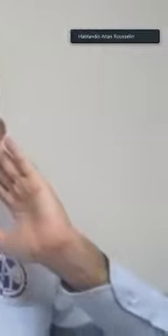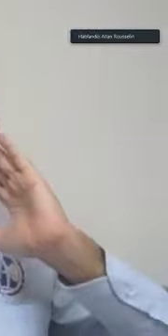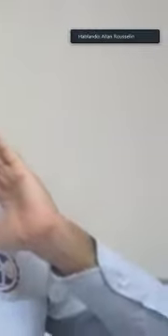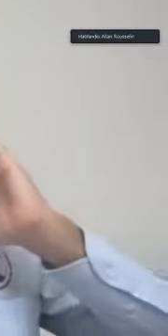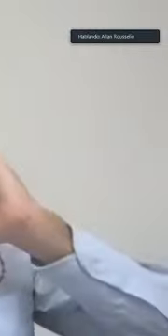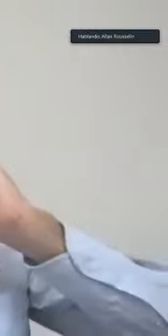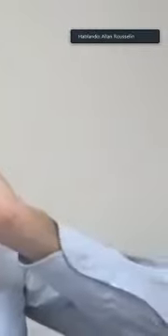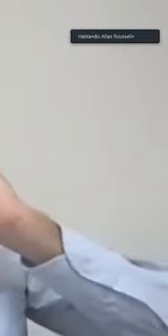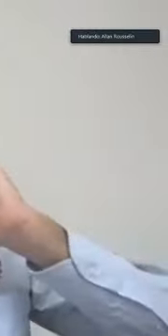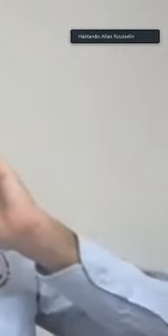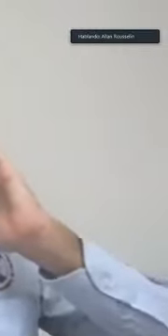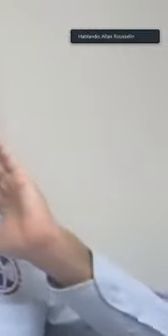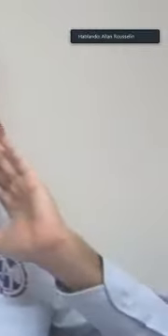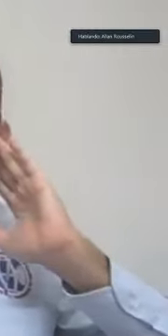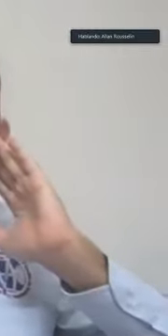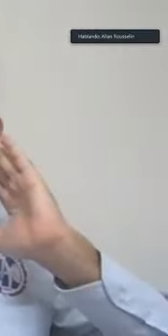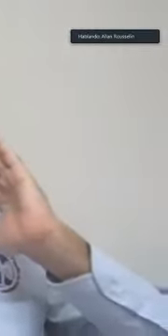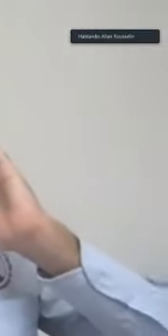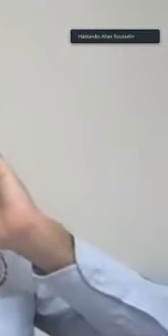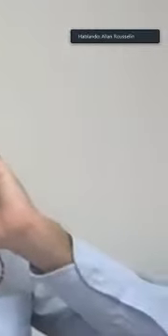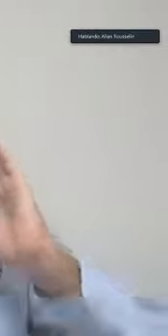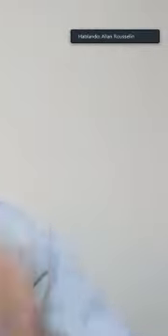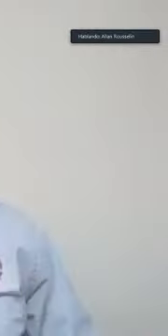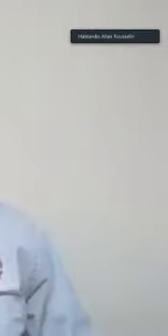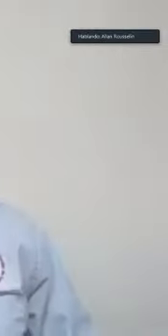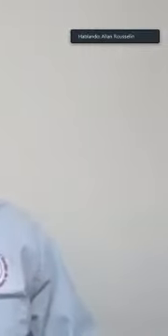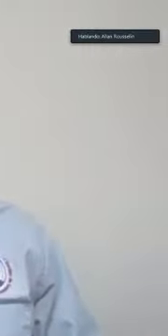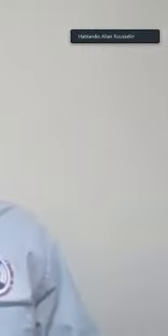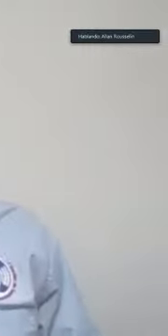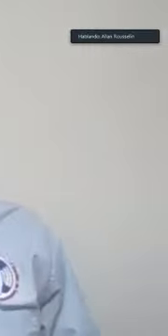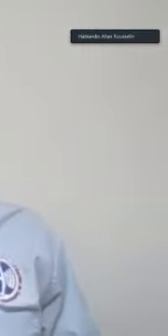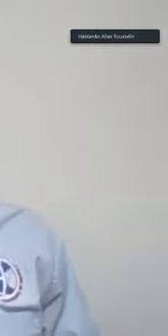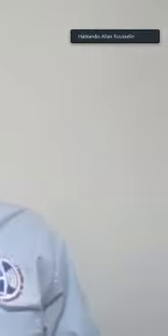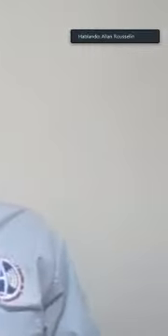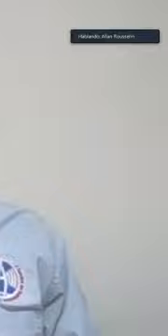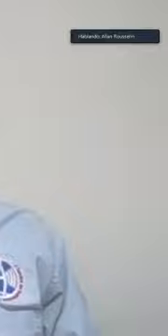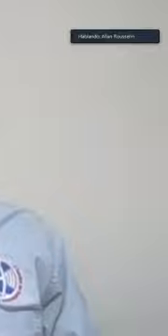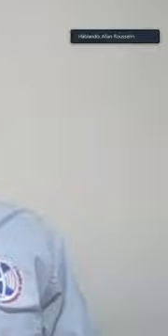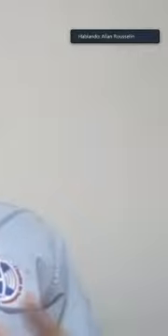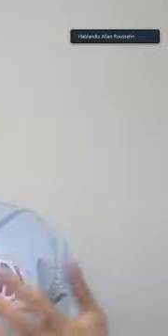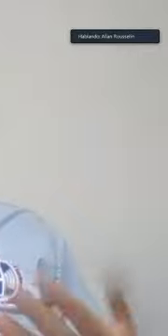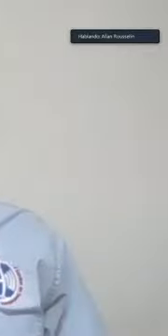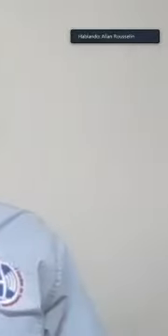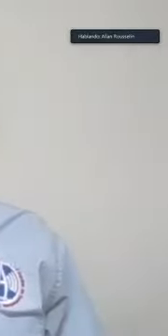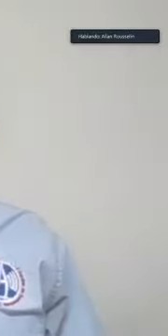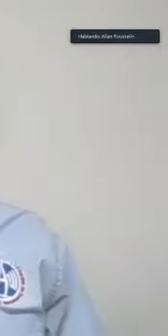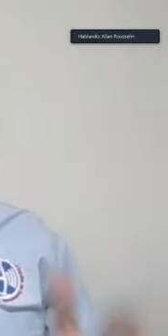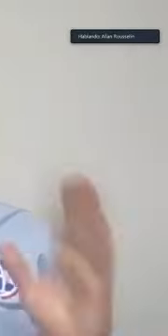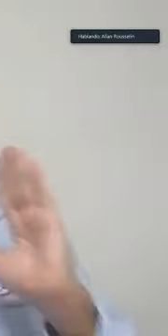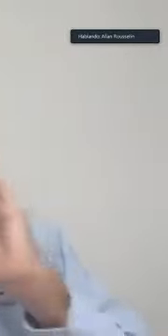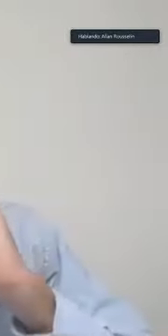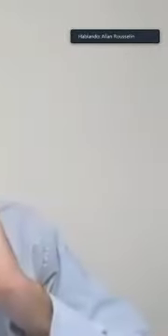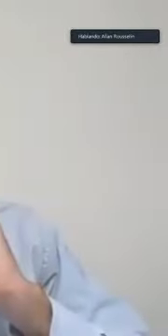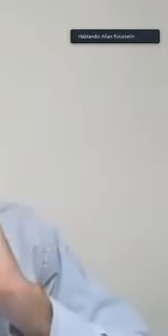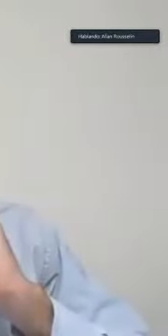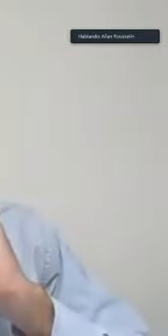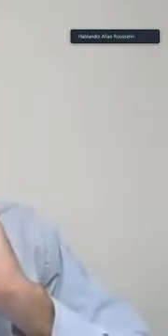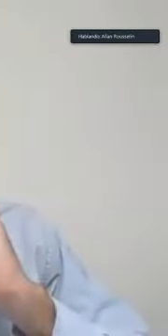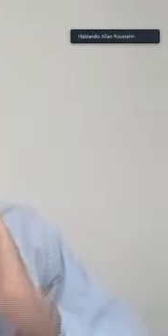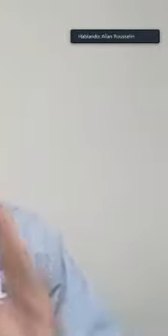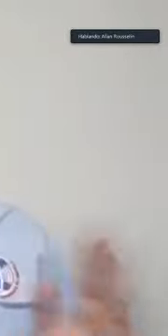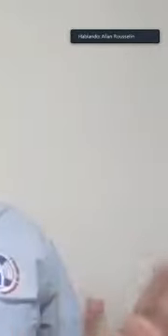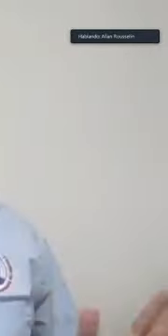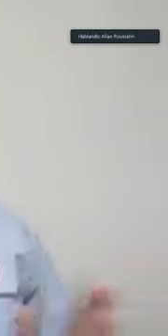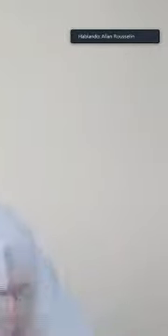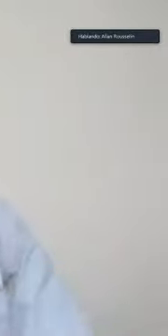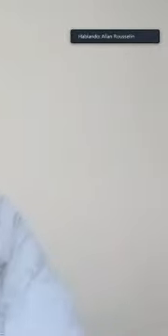escuchar toda la vida, escucha con cuidado. Y hace énfasis a la prevención, a cuidar de nuestra